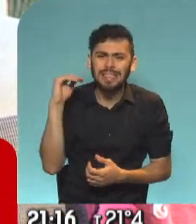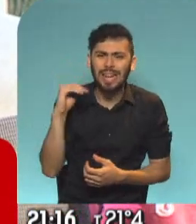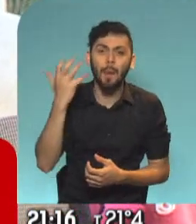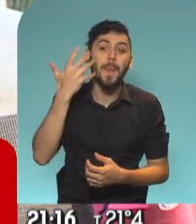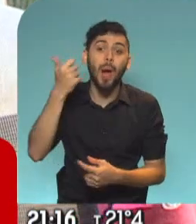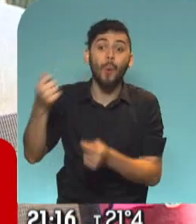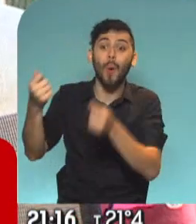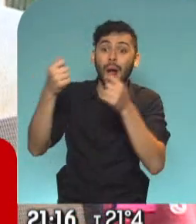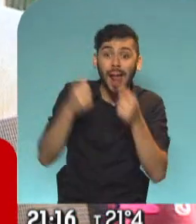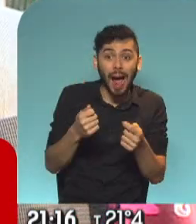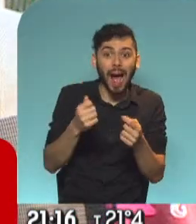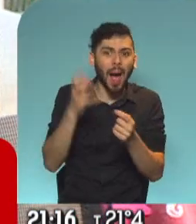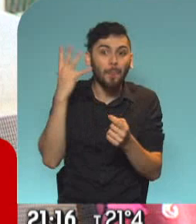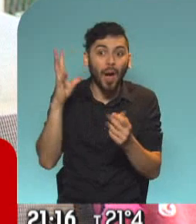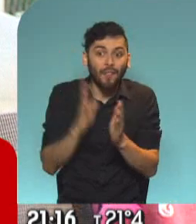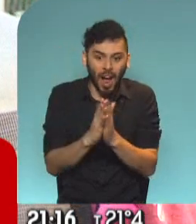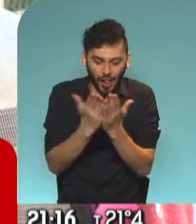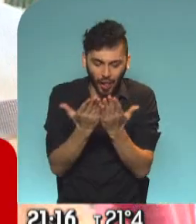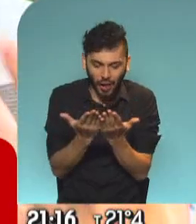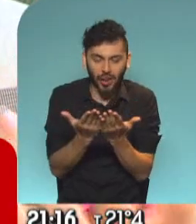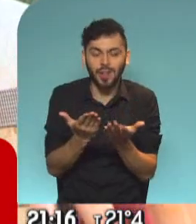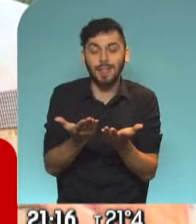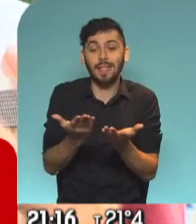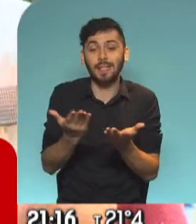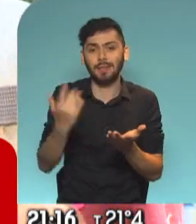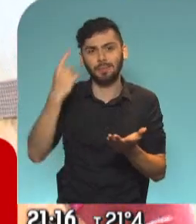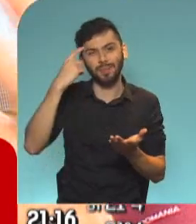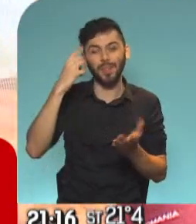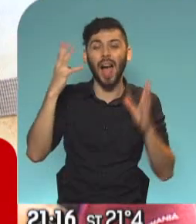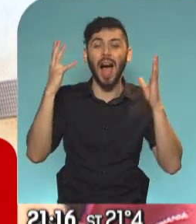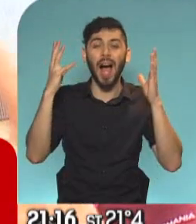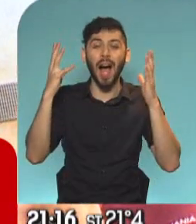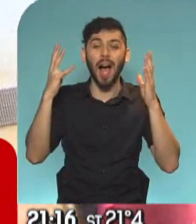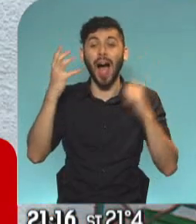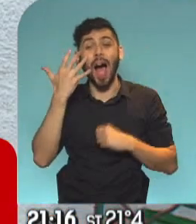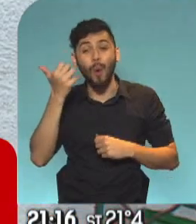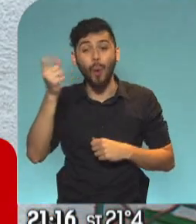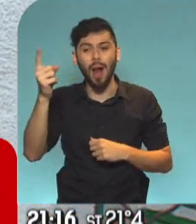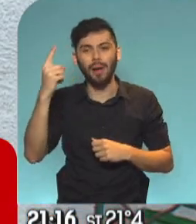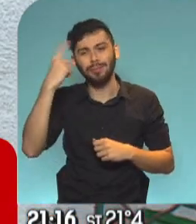me la hizo conocer ella. Me imagino que mi abuela tenía un pensamiento